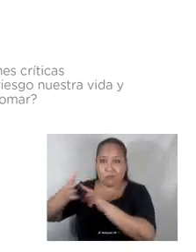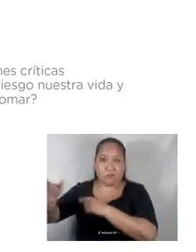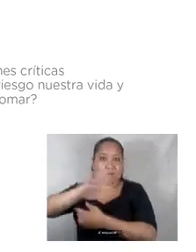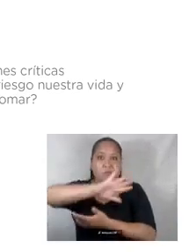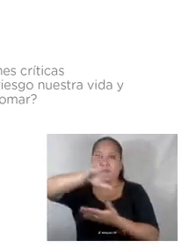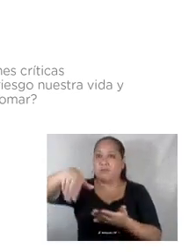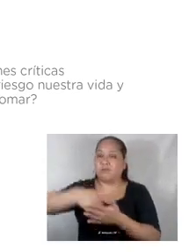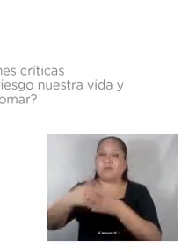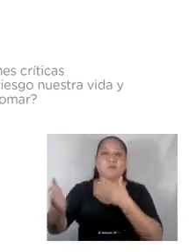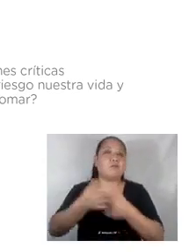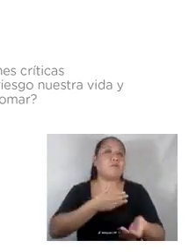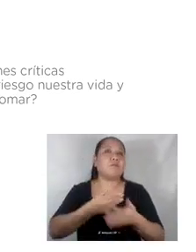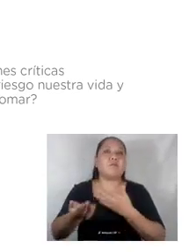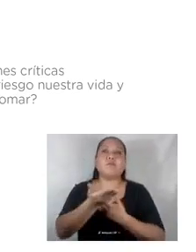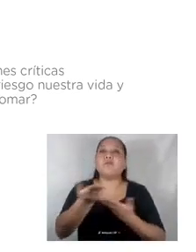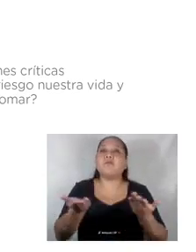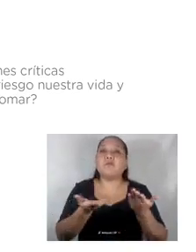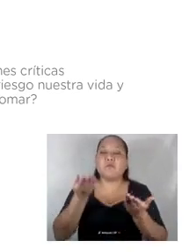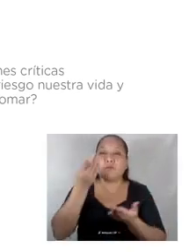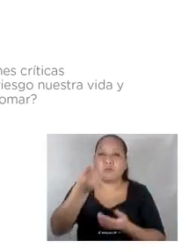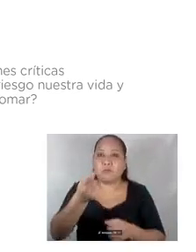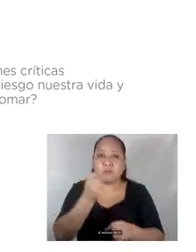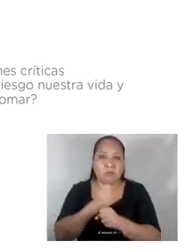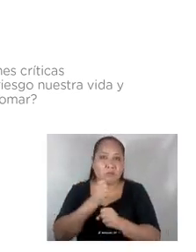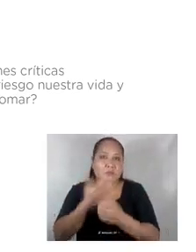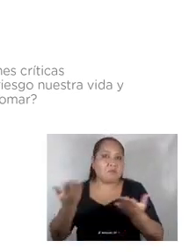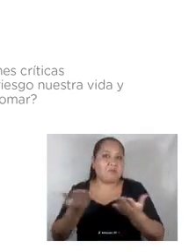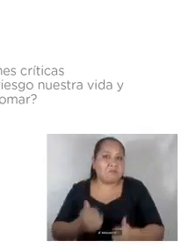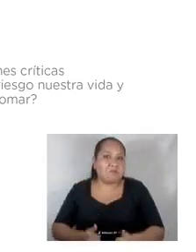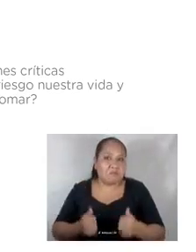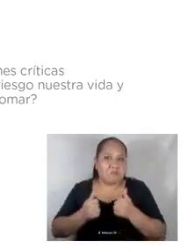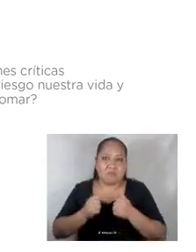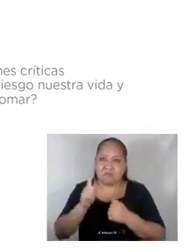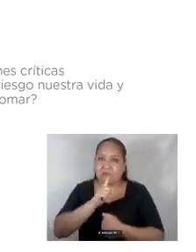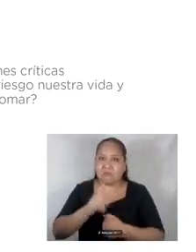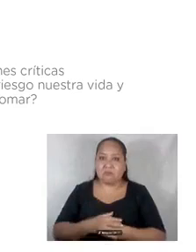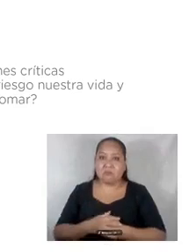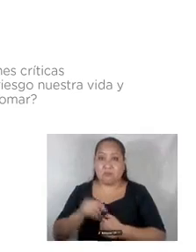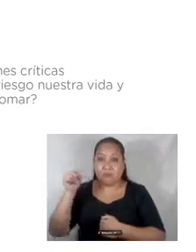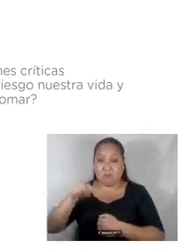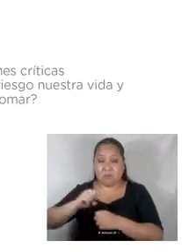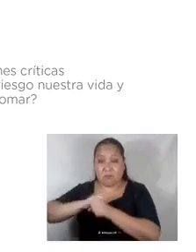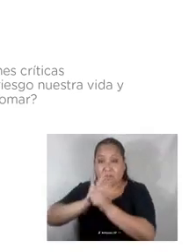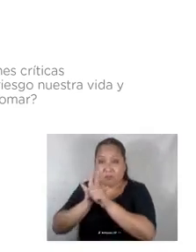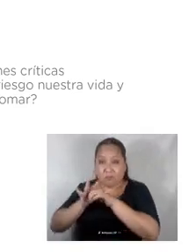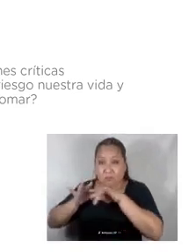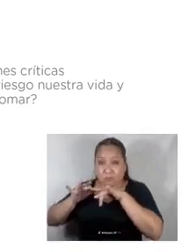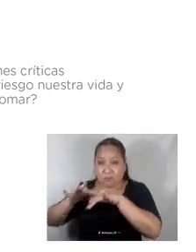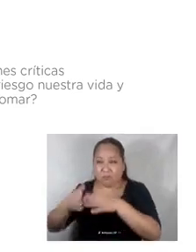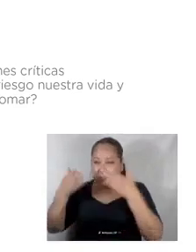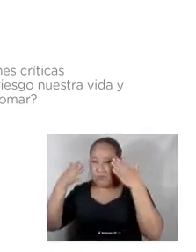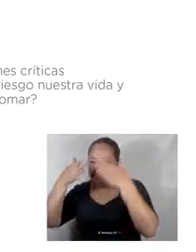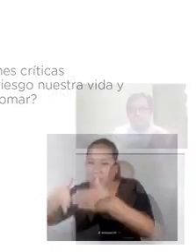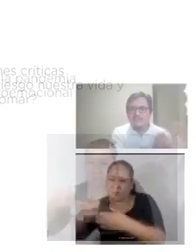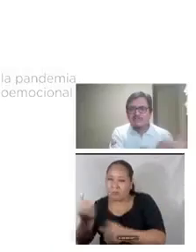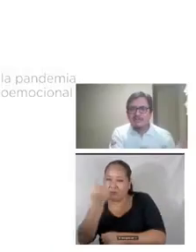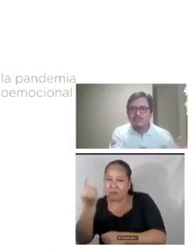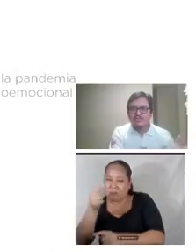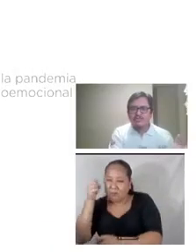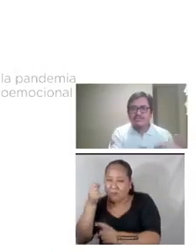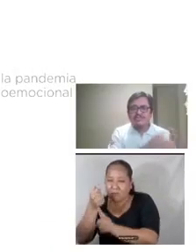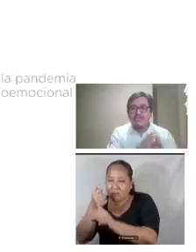dónde trabajemos, qué es lo que hagamos, dónde vivamos. No hay un virus que se especializa en docentes y otro que se